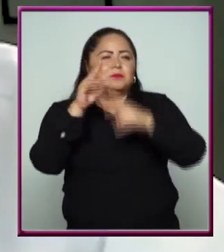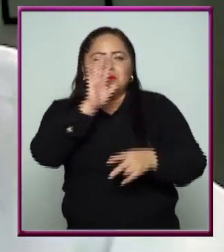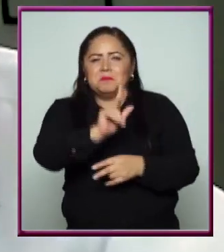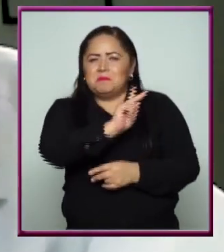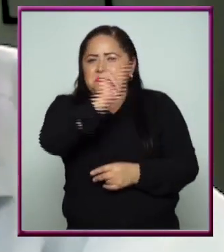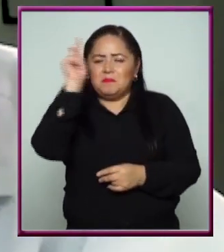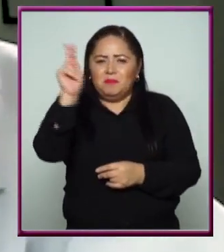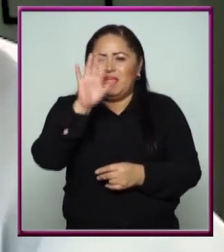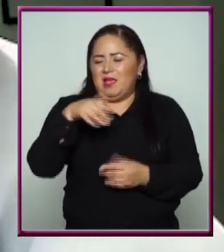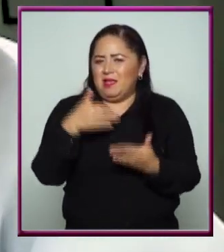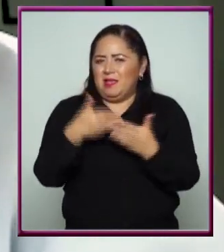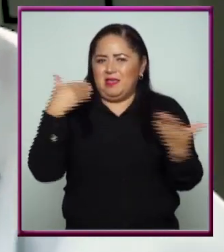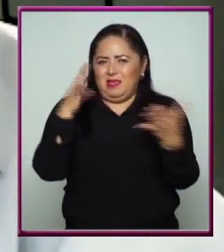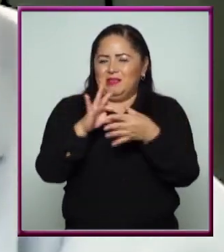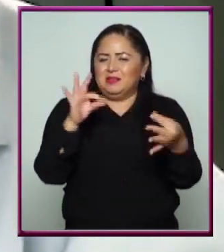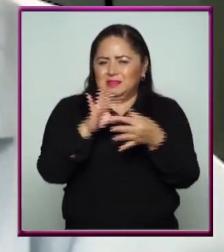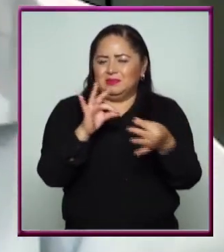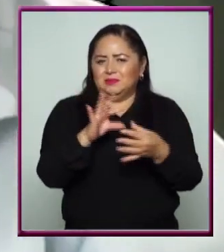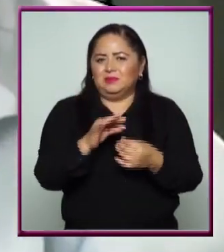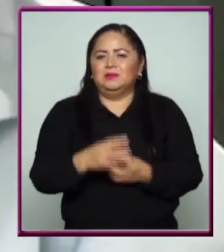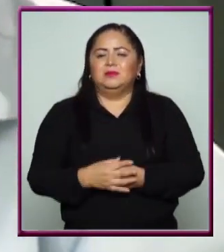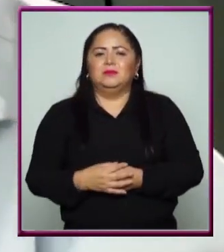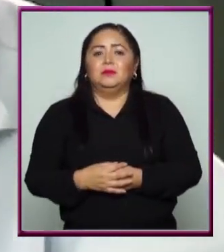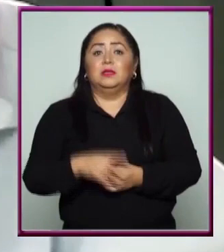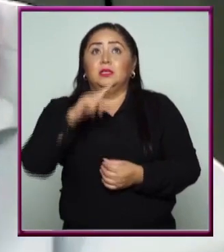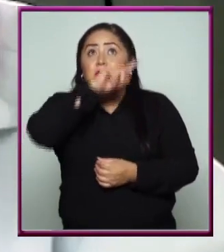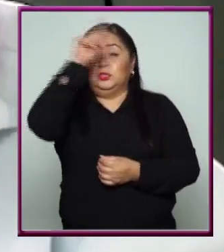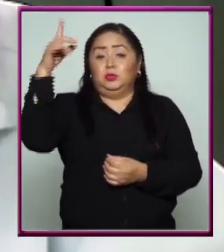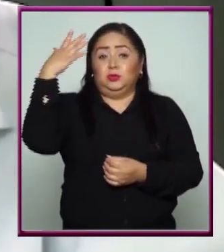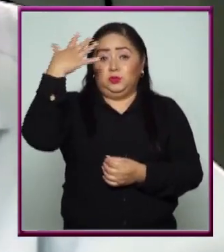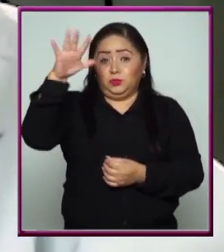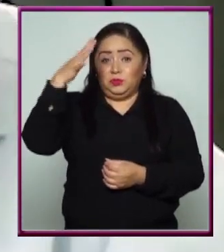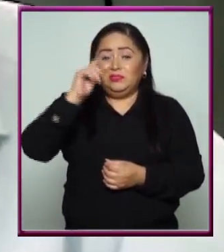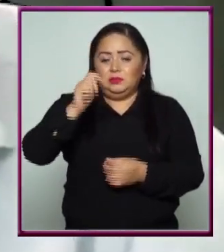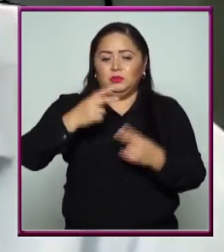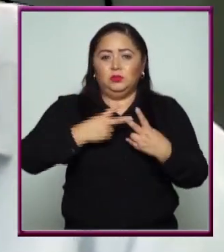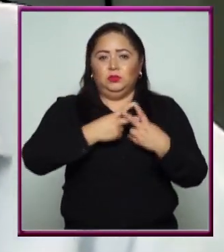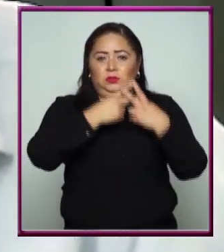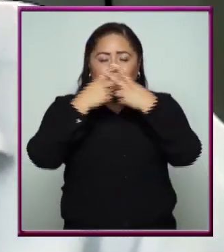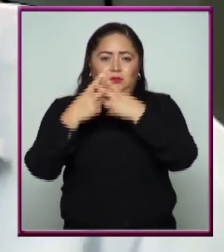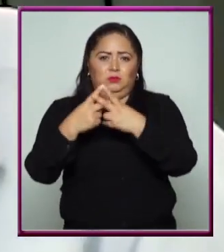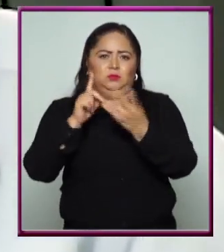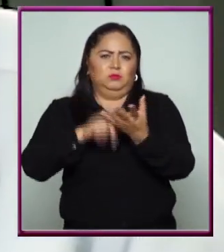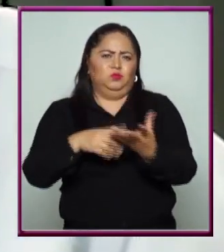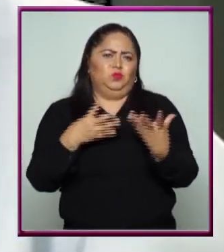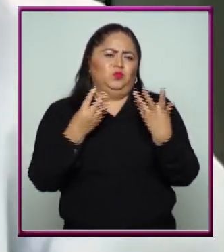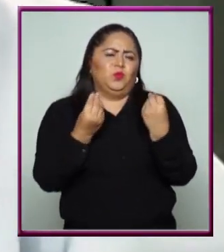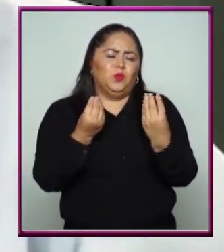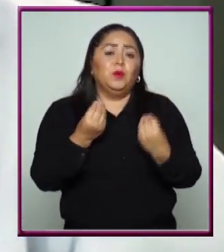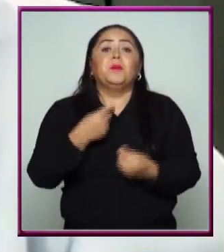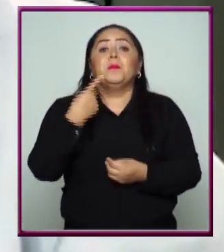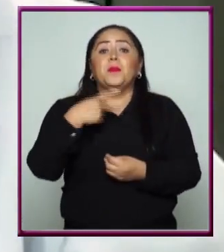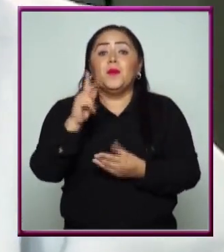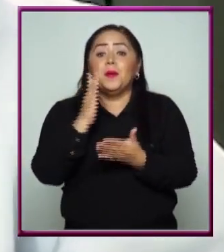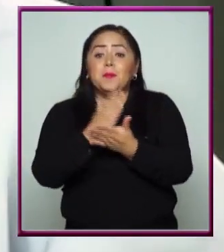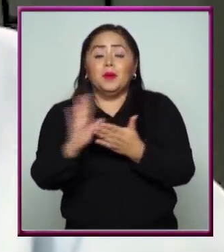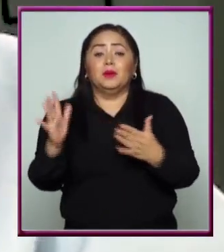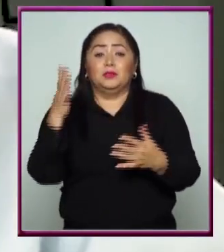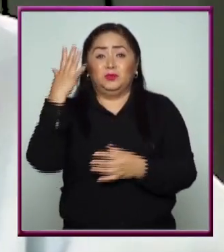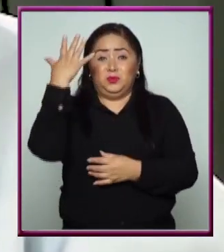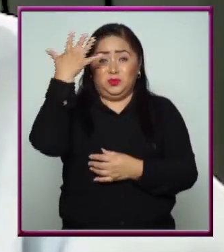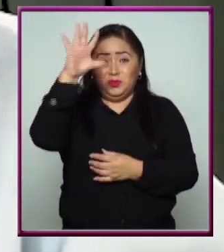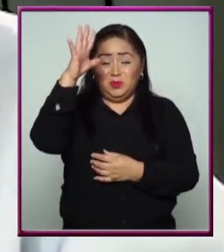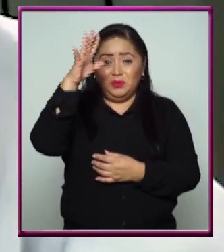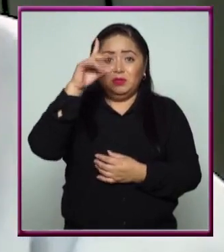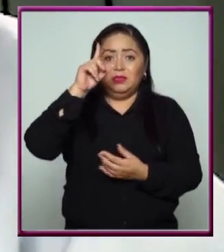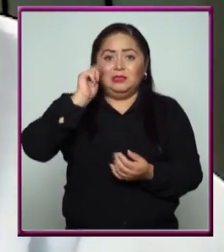les decía en el segmento anterior, el Sol es una estrella del montón, pero además el Sol